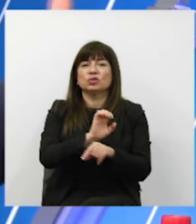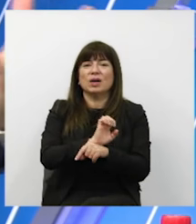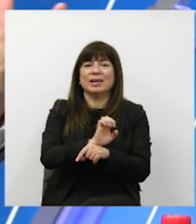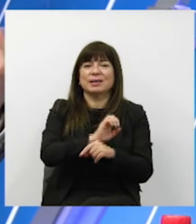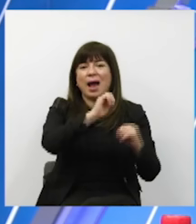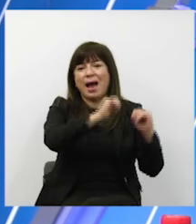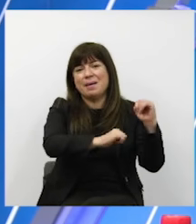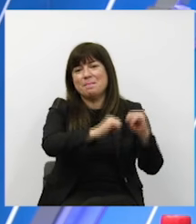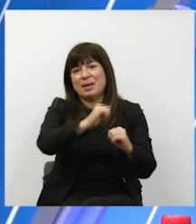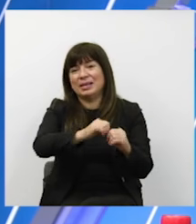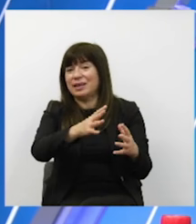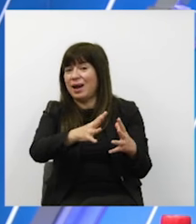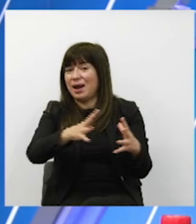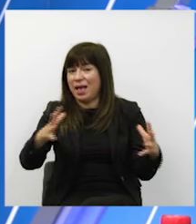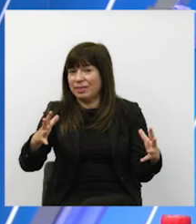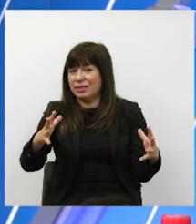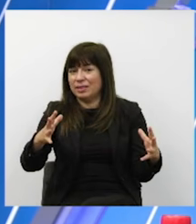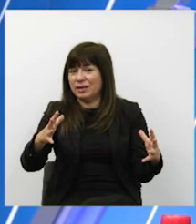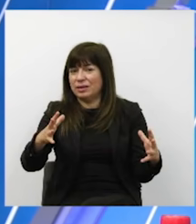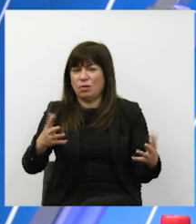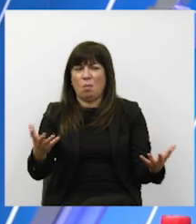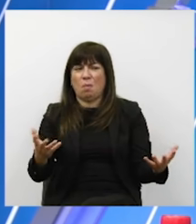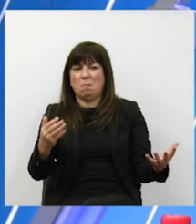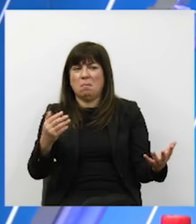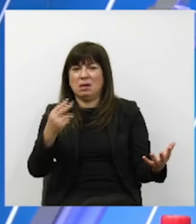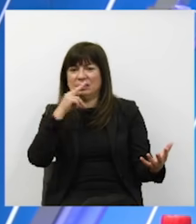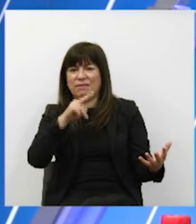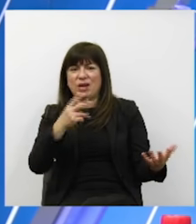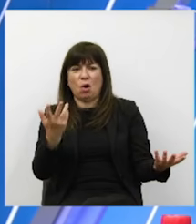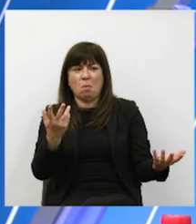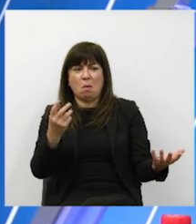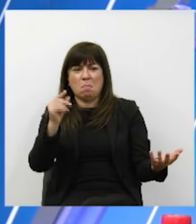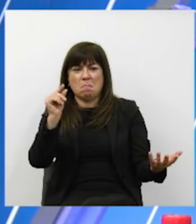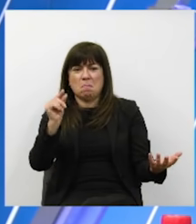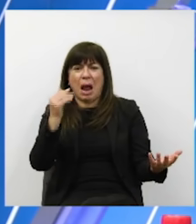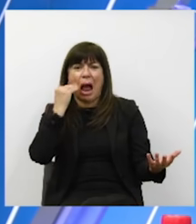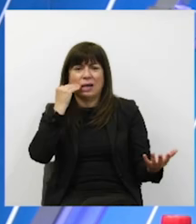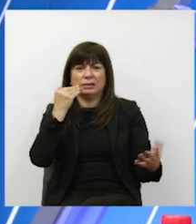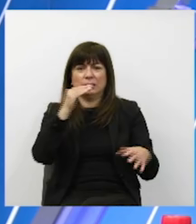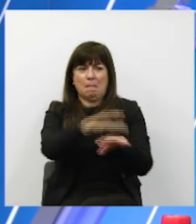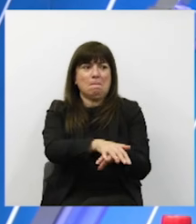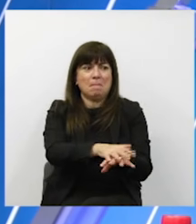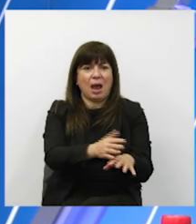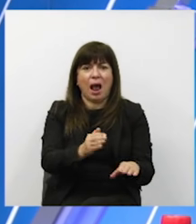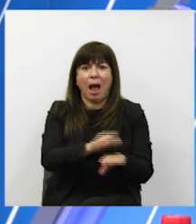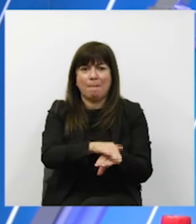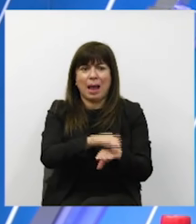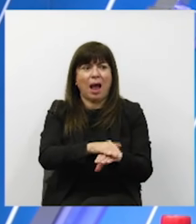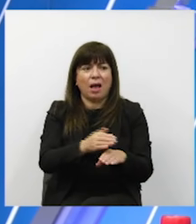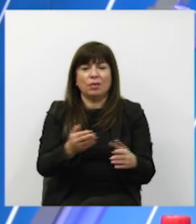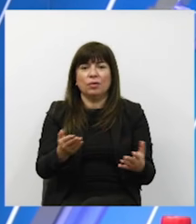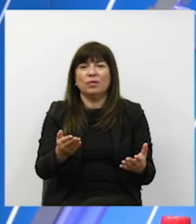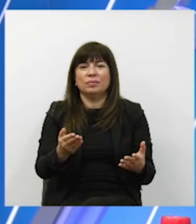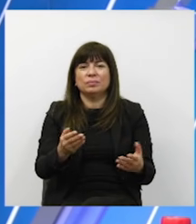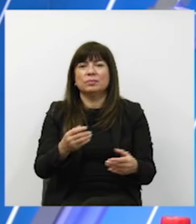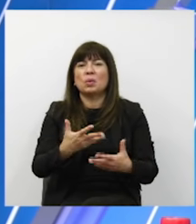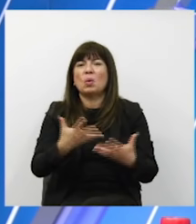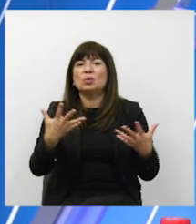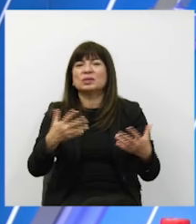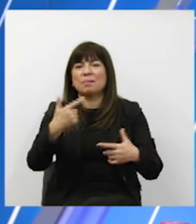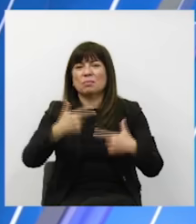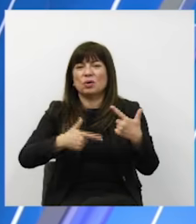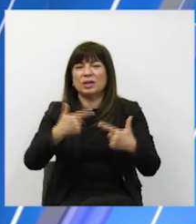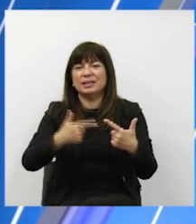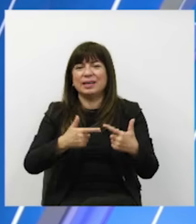las empresas grandes, se ve casi un pecado. En el fondo, todas las políticas, no sé si tú, tienen bastantes restricciones, pymes, y